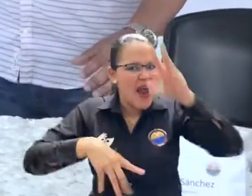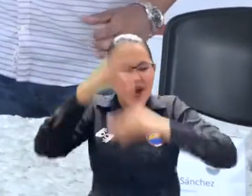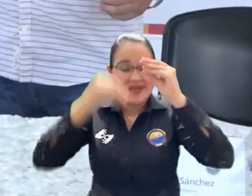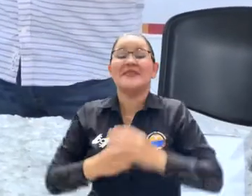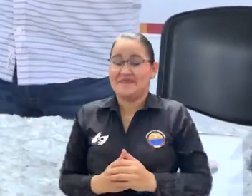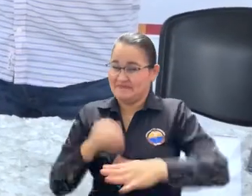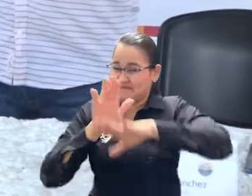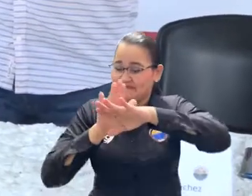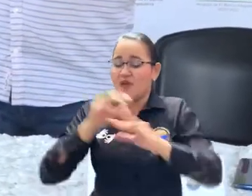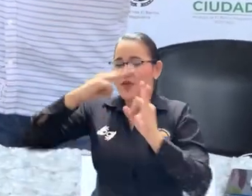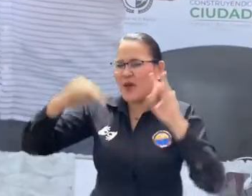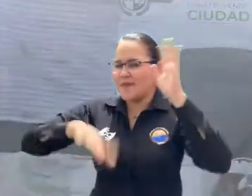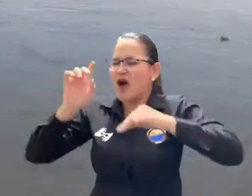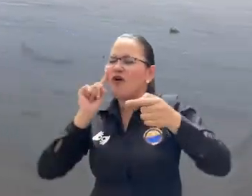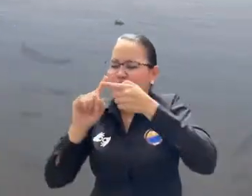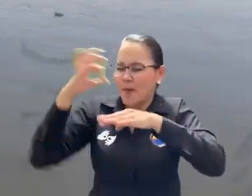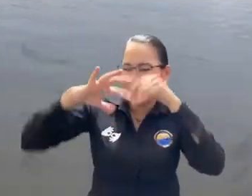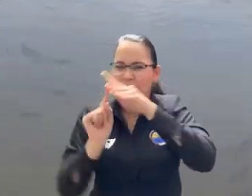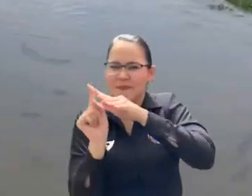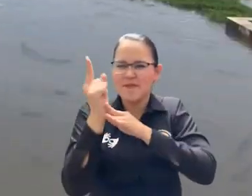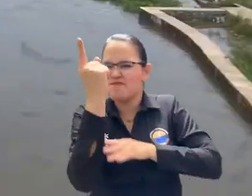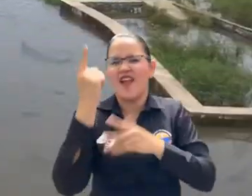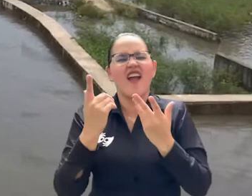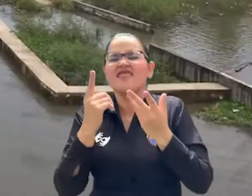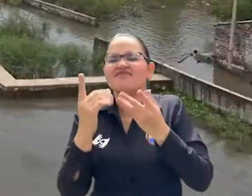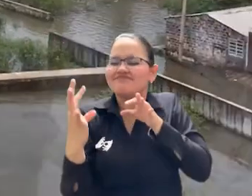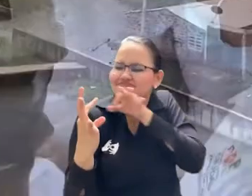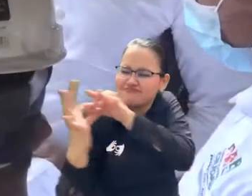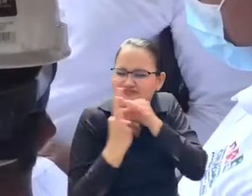Unimagdalena siembra alianzas y productivas relaciones